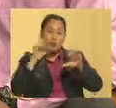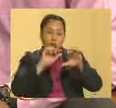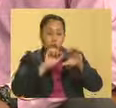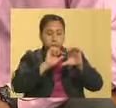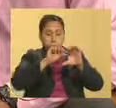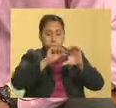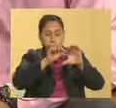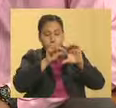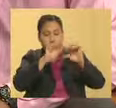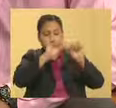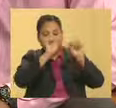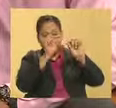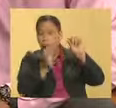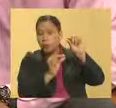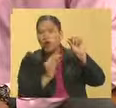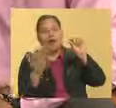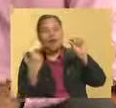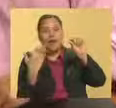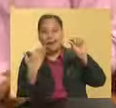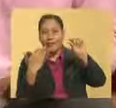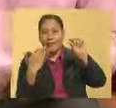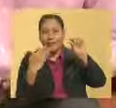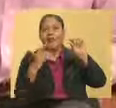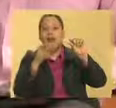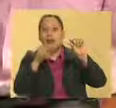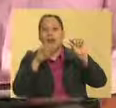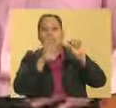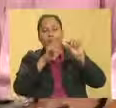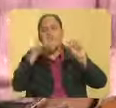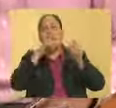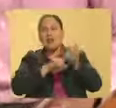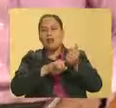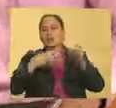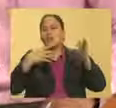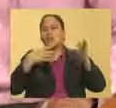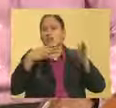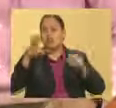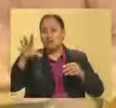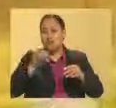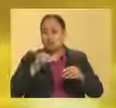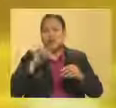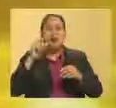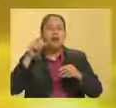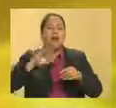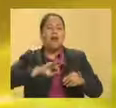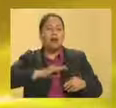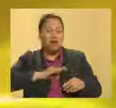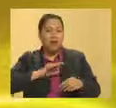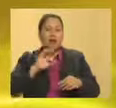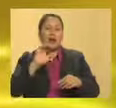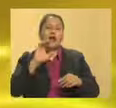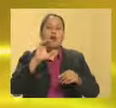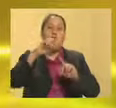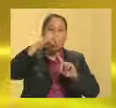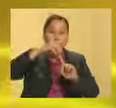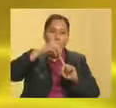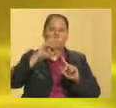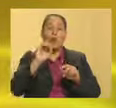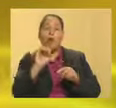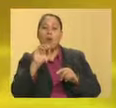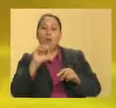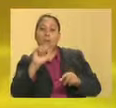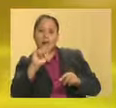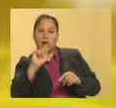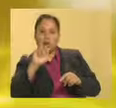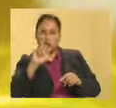delgada. Y entonces fácilmente se puede colonizar con bacterias o con hongos. Y ahí es donde se presentan las otitis.